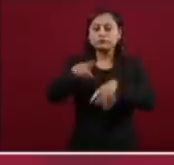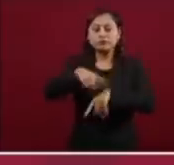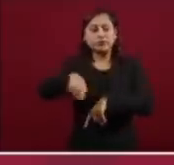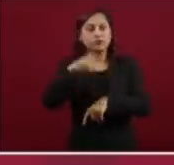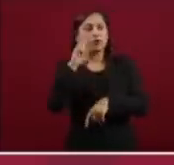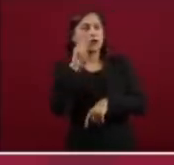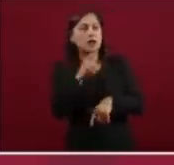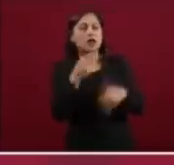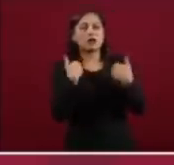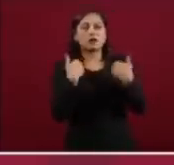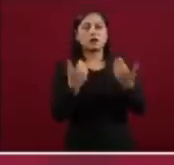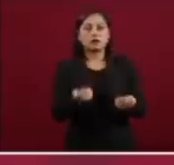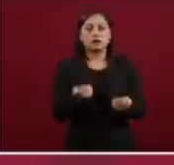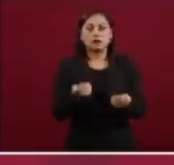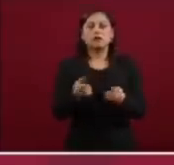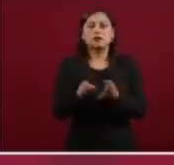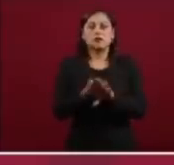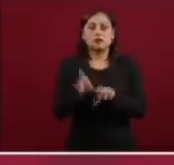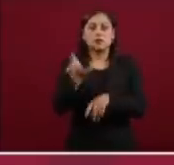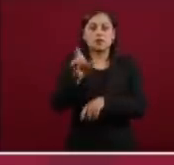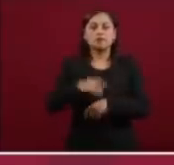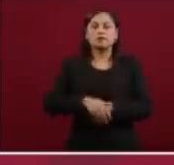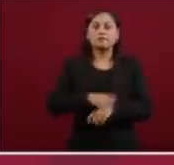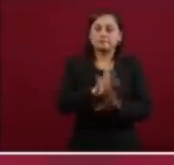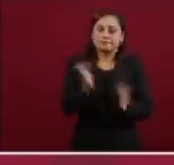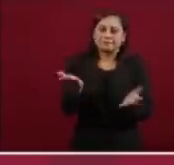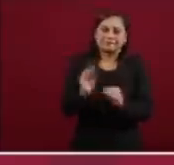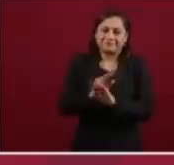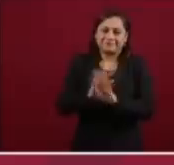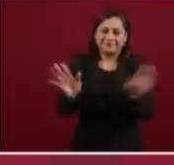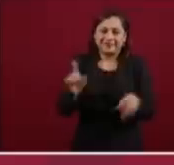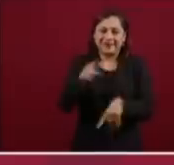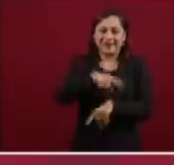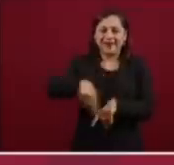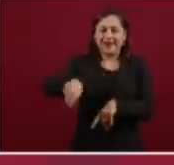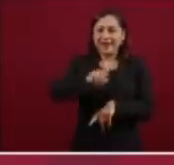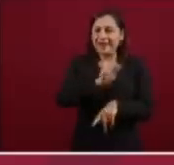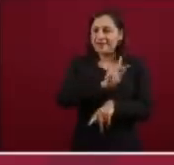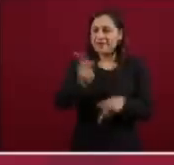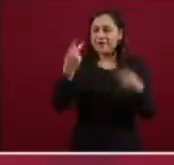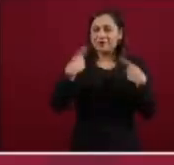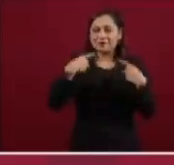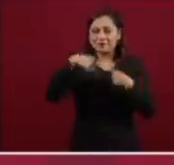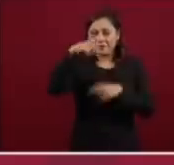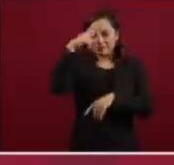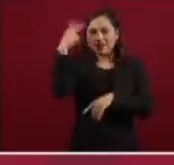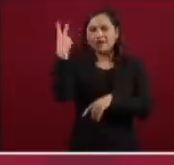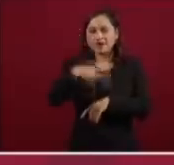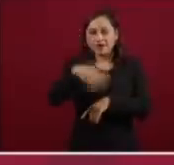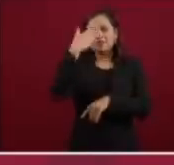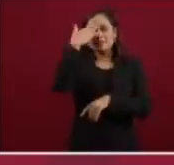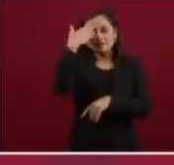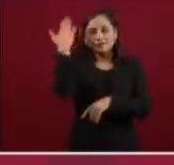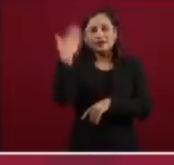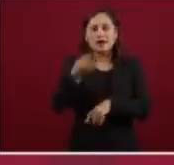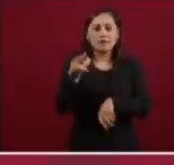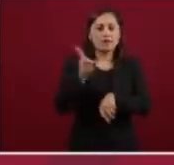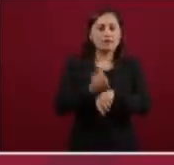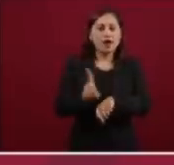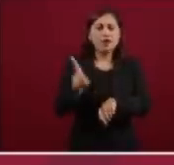todos los días se dan cuenta los mexicanos que se informa